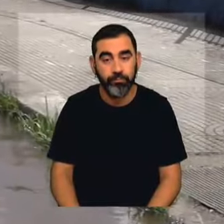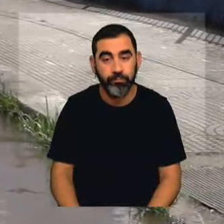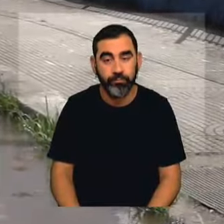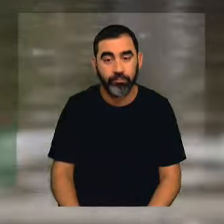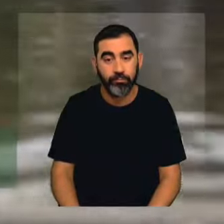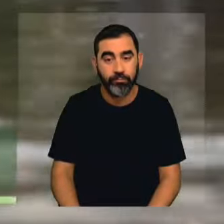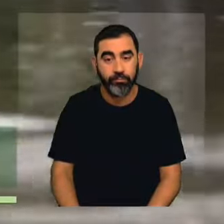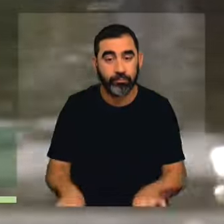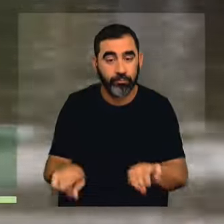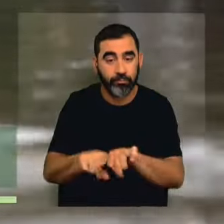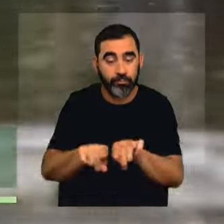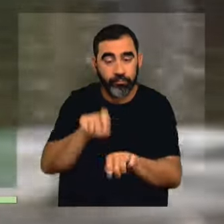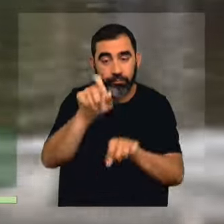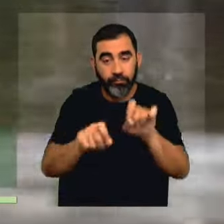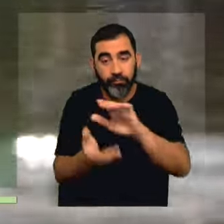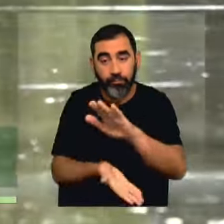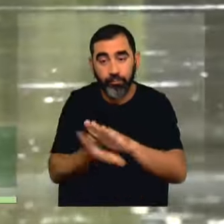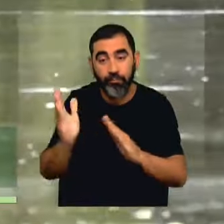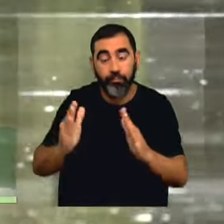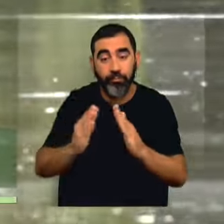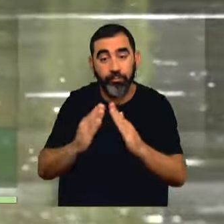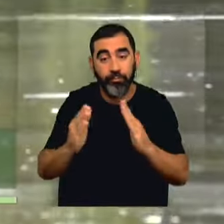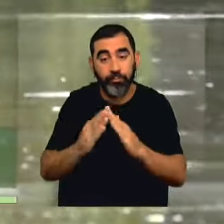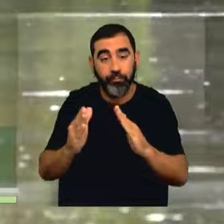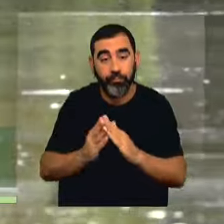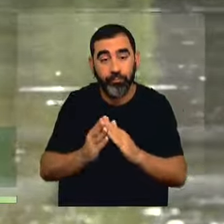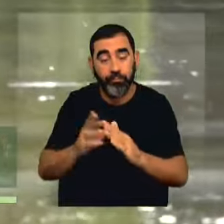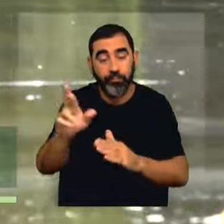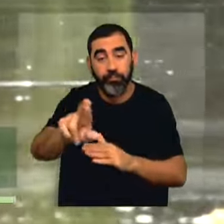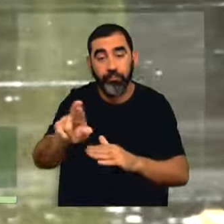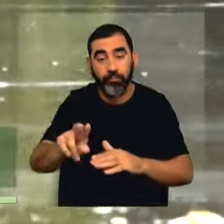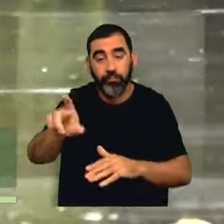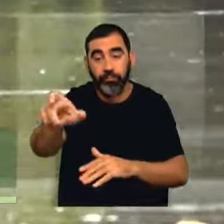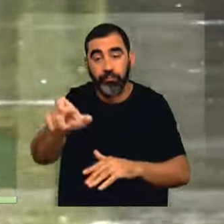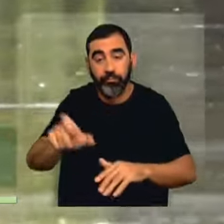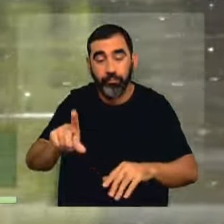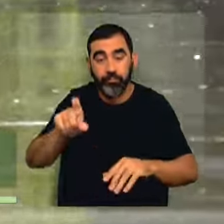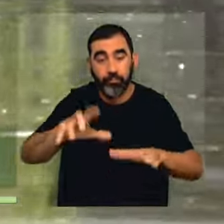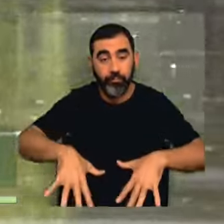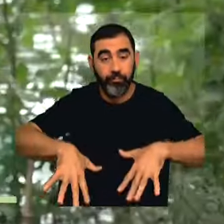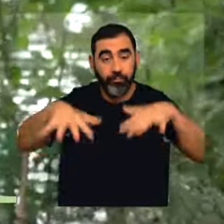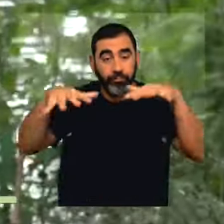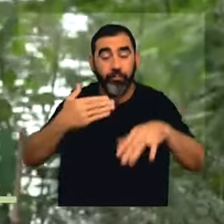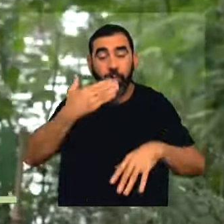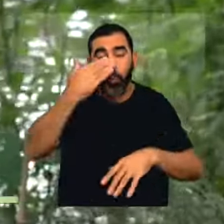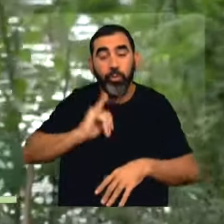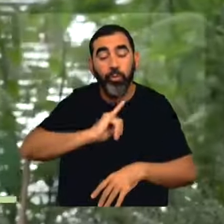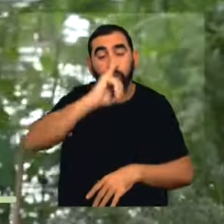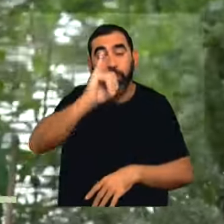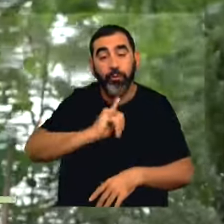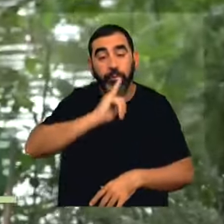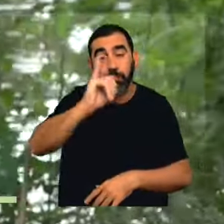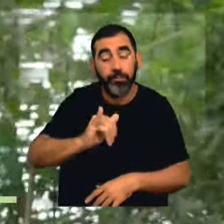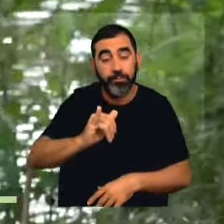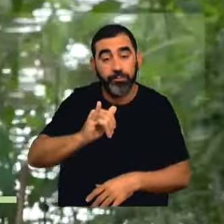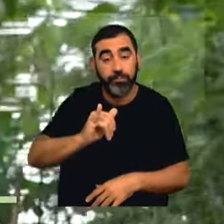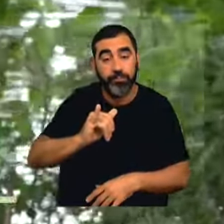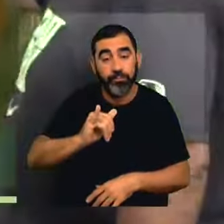personas que se encuentran desplazada fuera de sus hogares por la crecida de ríos y arroyos y según el último reporte como dijimos se